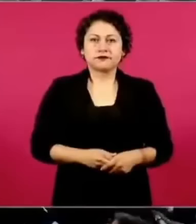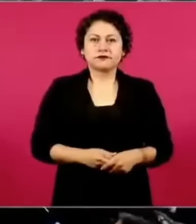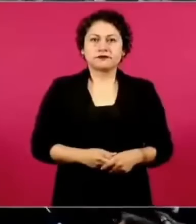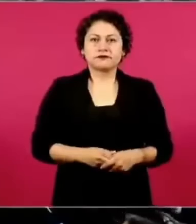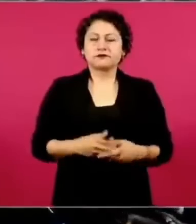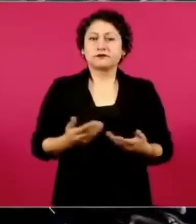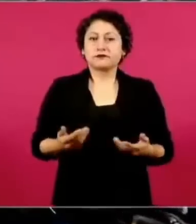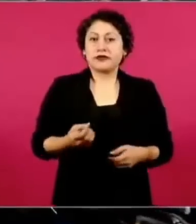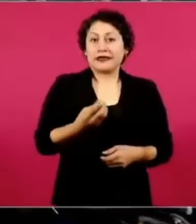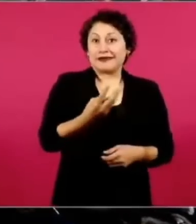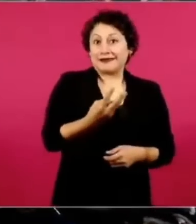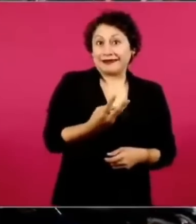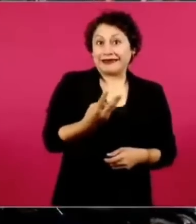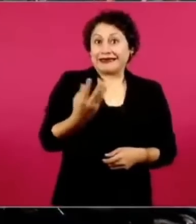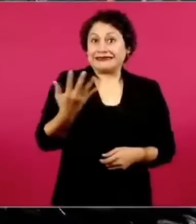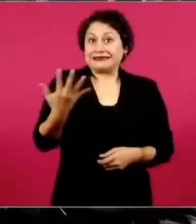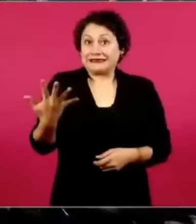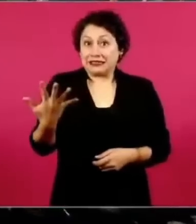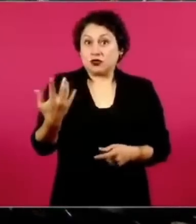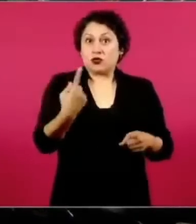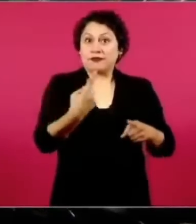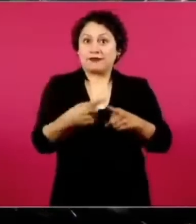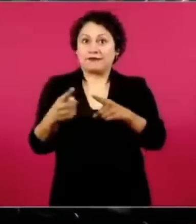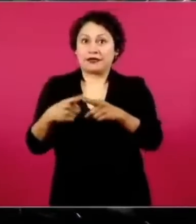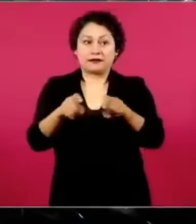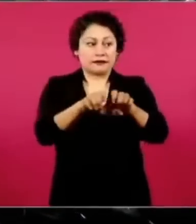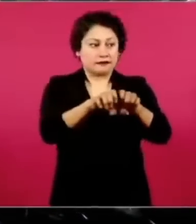3, 5 cadenas de radio